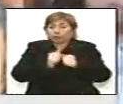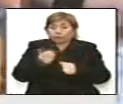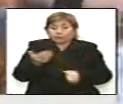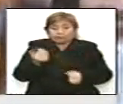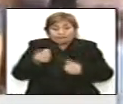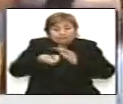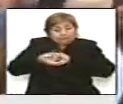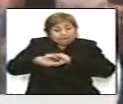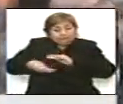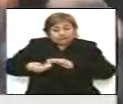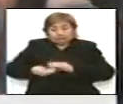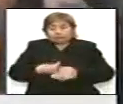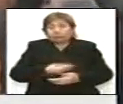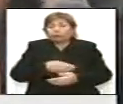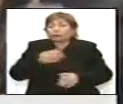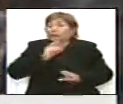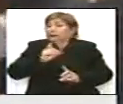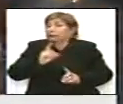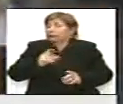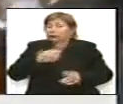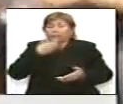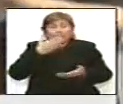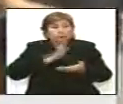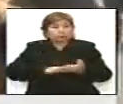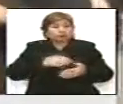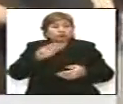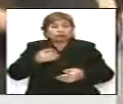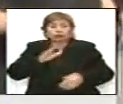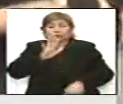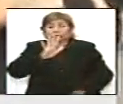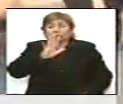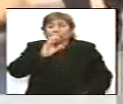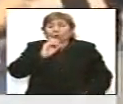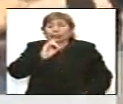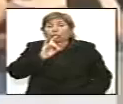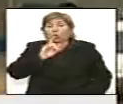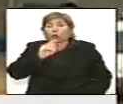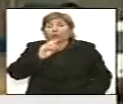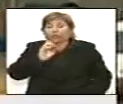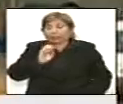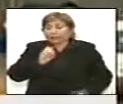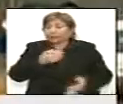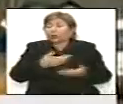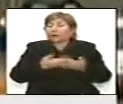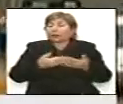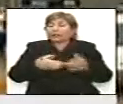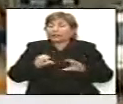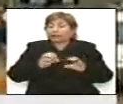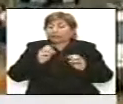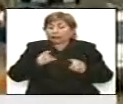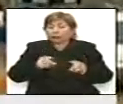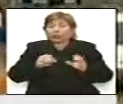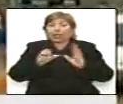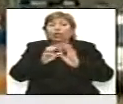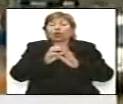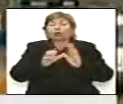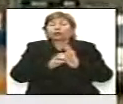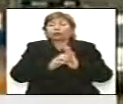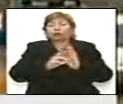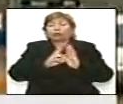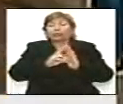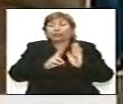campaña de origen ilícito superior a los 50 with ex para tal efecto la comisión de constitución y reglamento